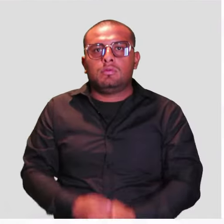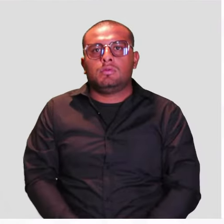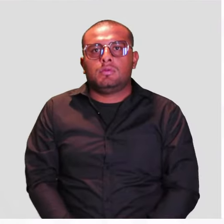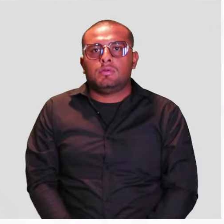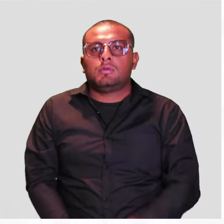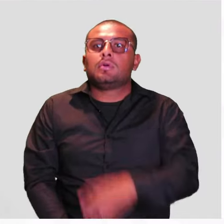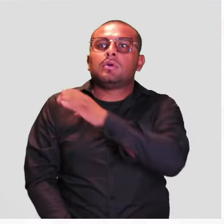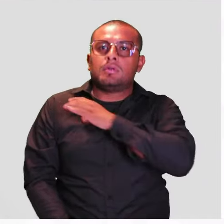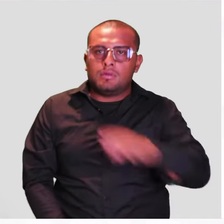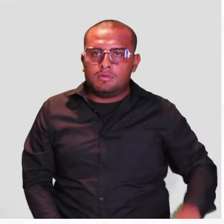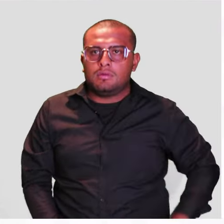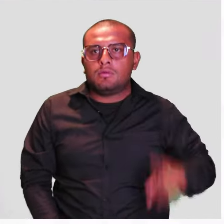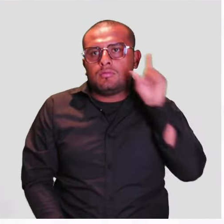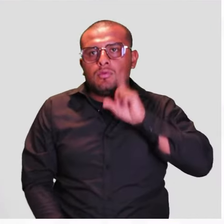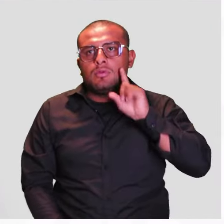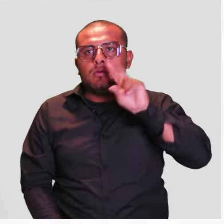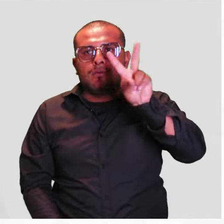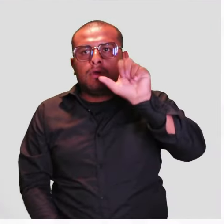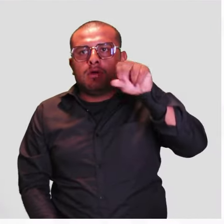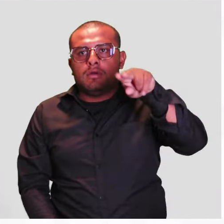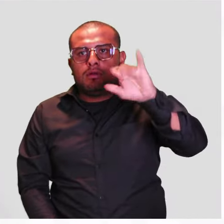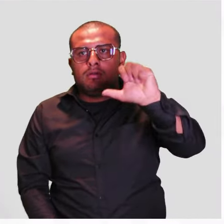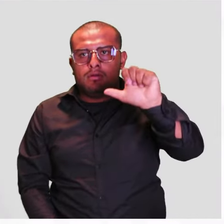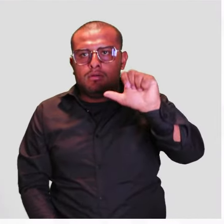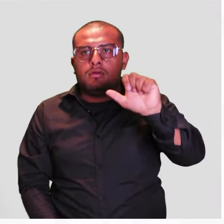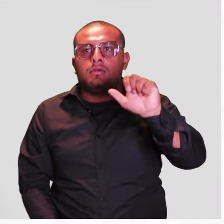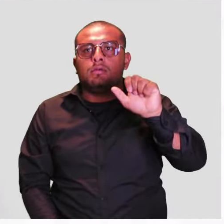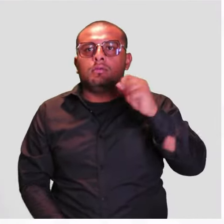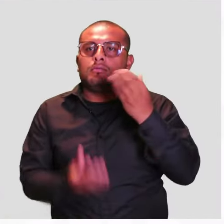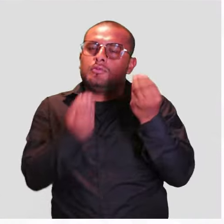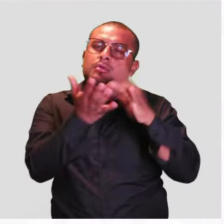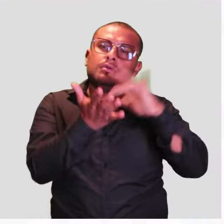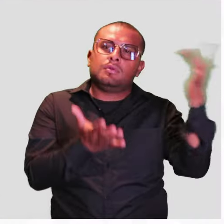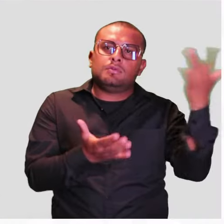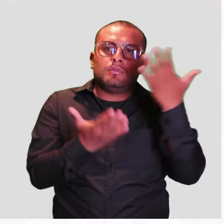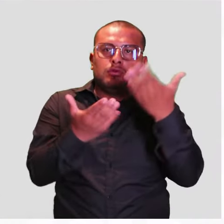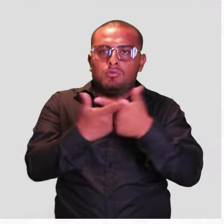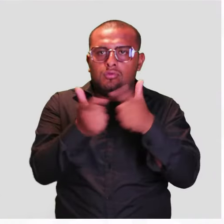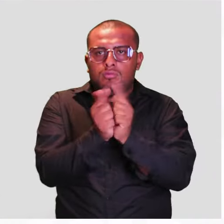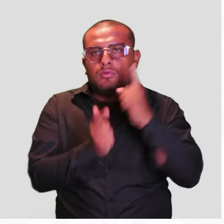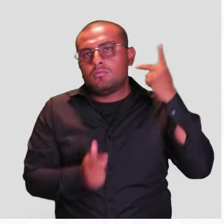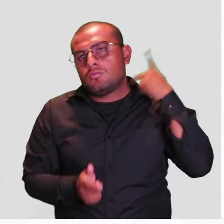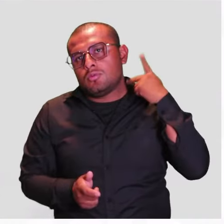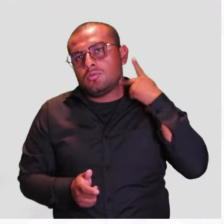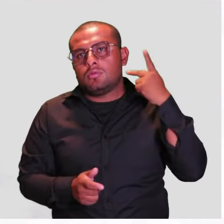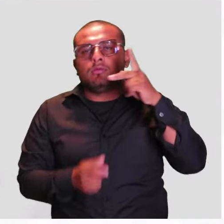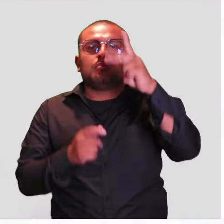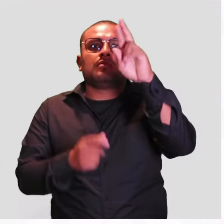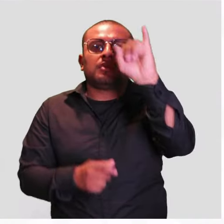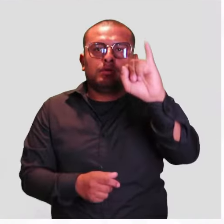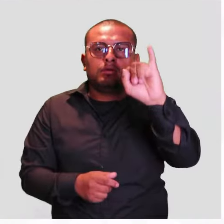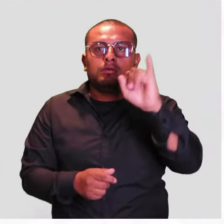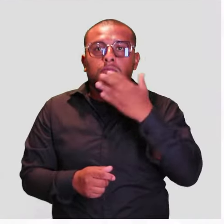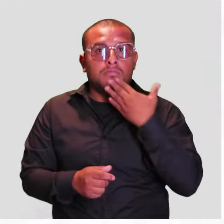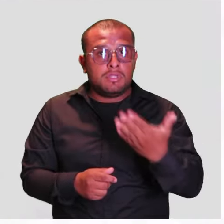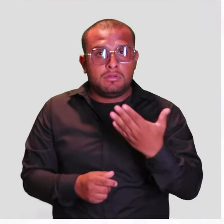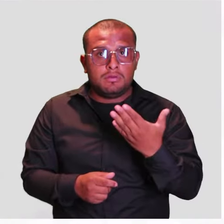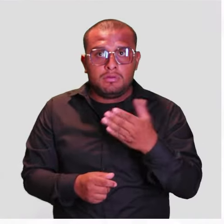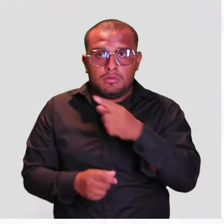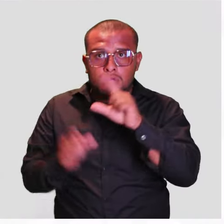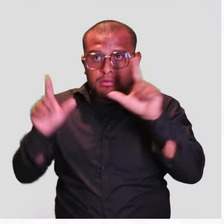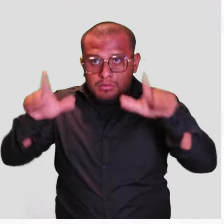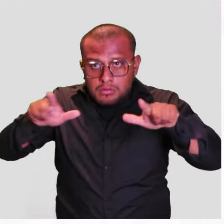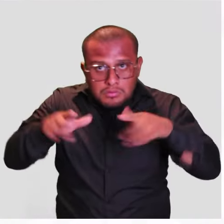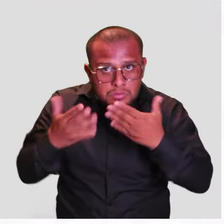candidata Vania Camacho Galván, candidata del PRI. Y bien, al no haber mayor registro de candidaturas